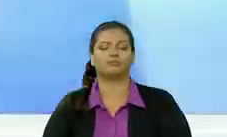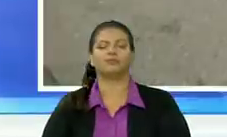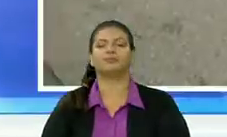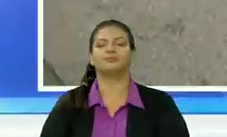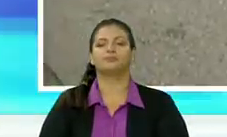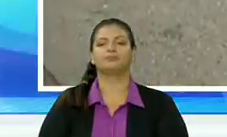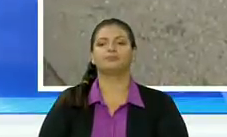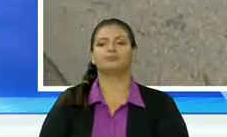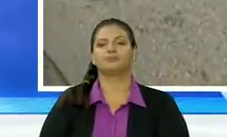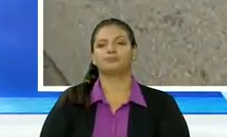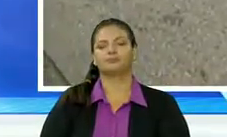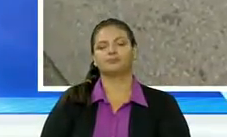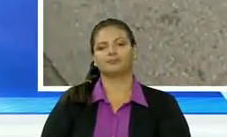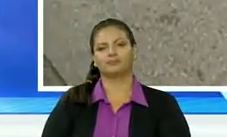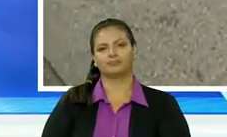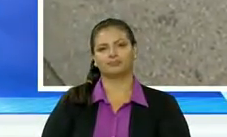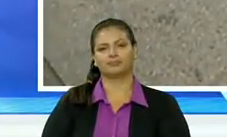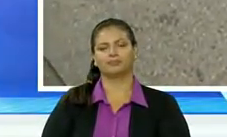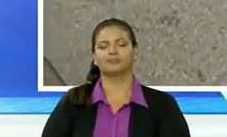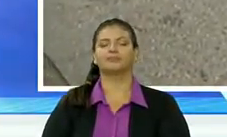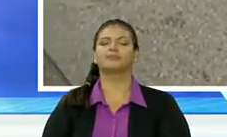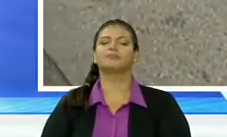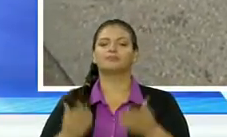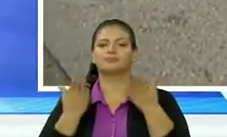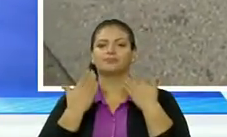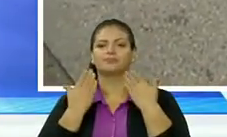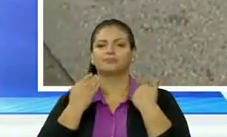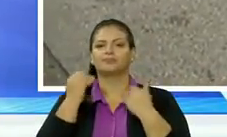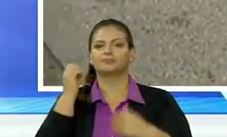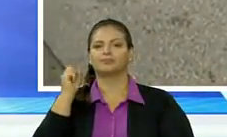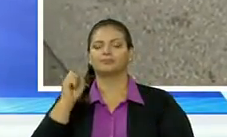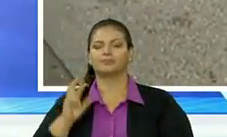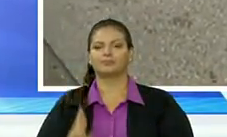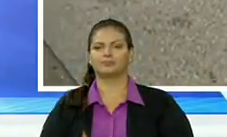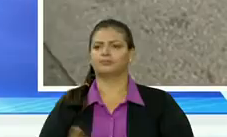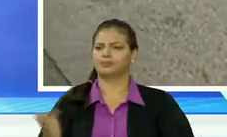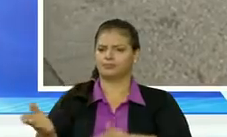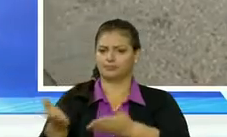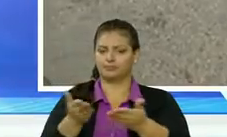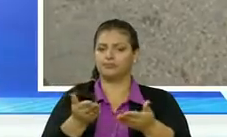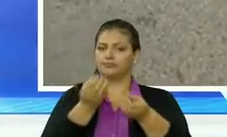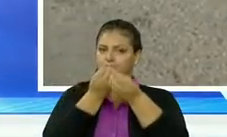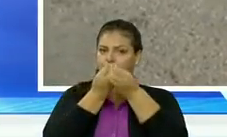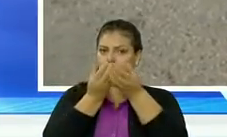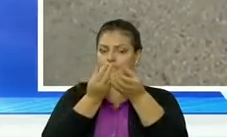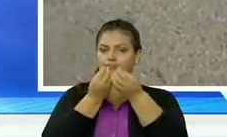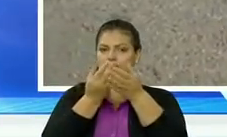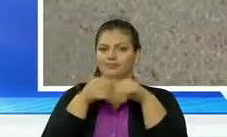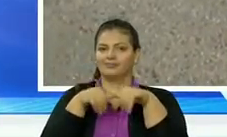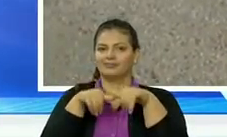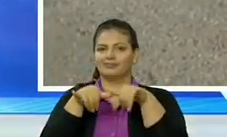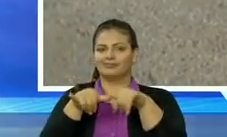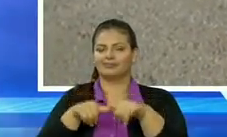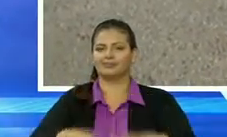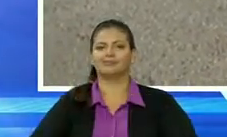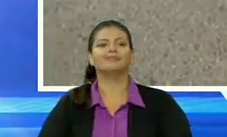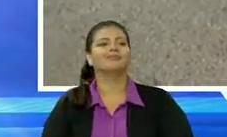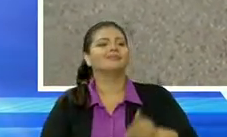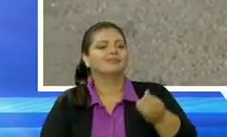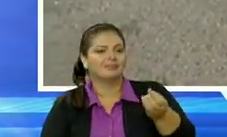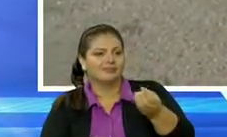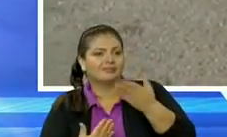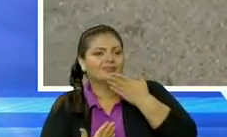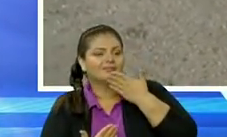compañeros, son las novedades acá en el suroeste de Guayaquil. Ustedes continúan con más desde Estudios. Buenos días. Buenos días, Jorge. Gracias